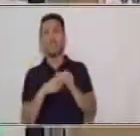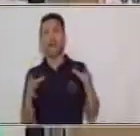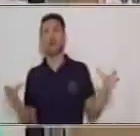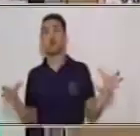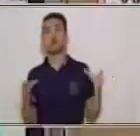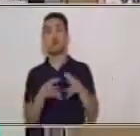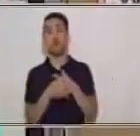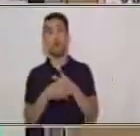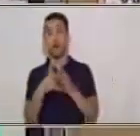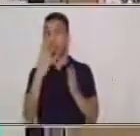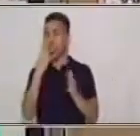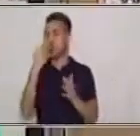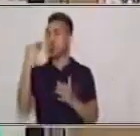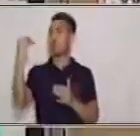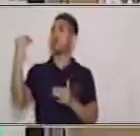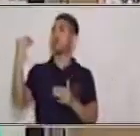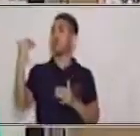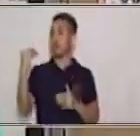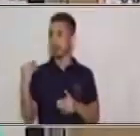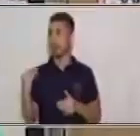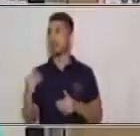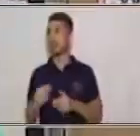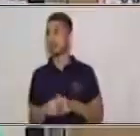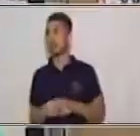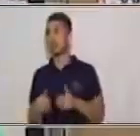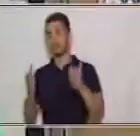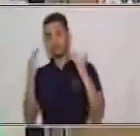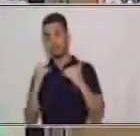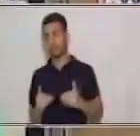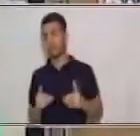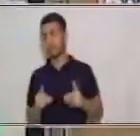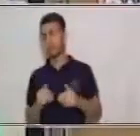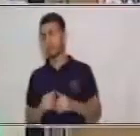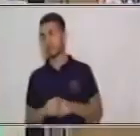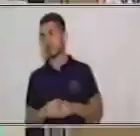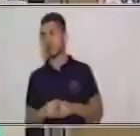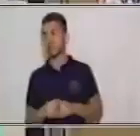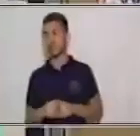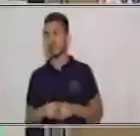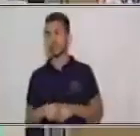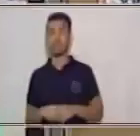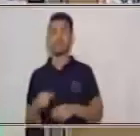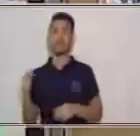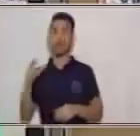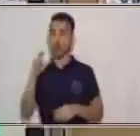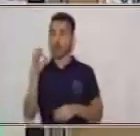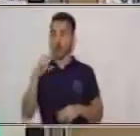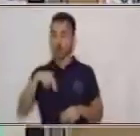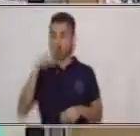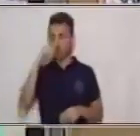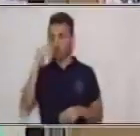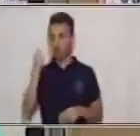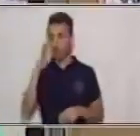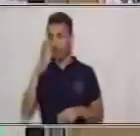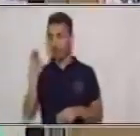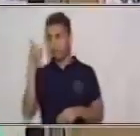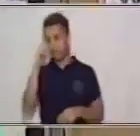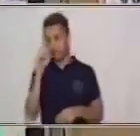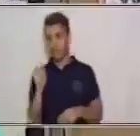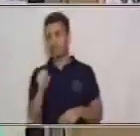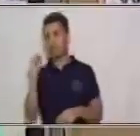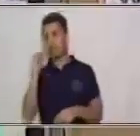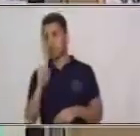Los contables son aquellos sustantivos que pueden contarse por unidades. Por ejemplo, una